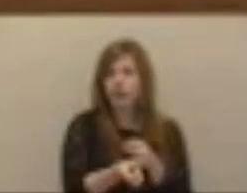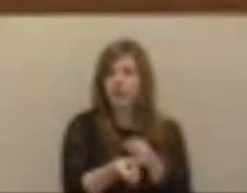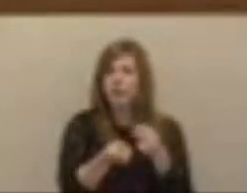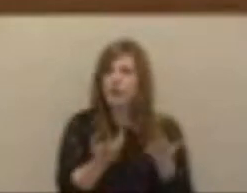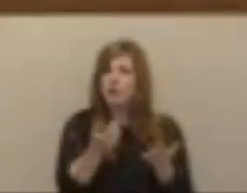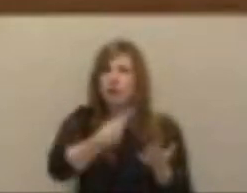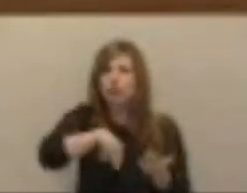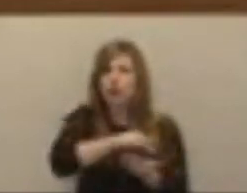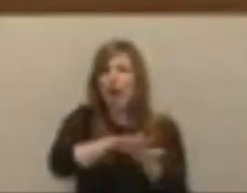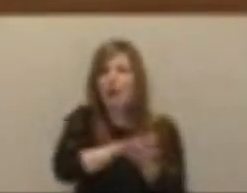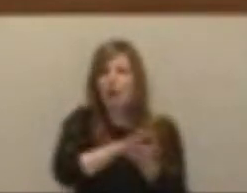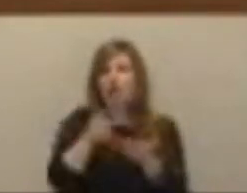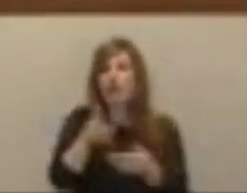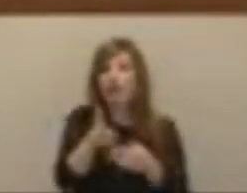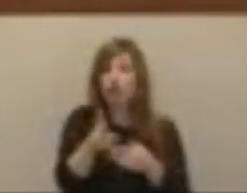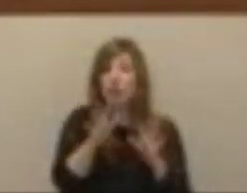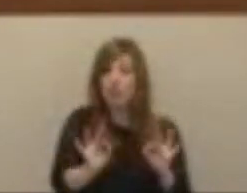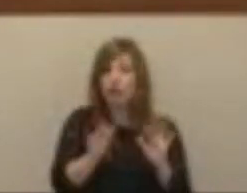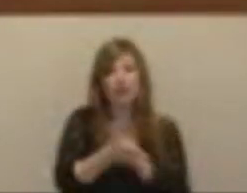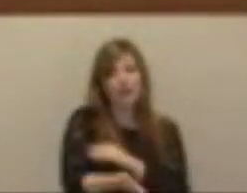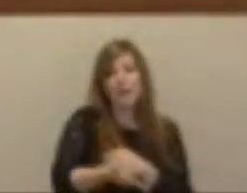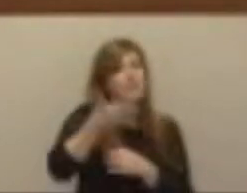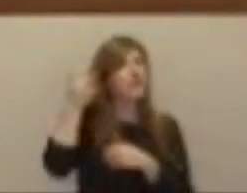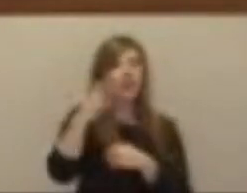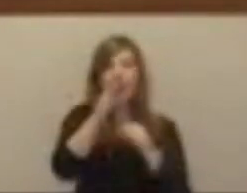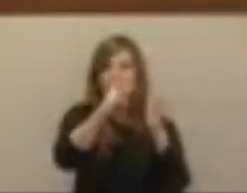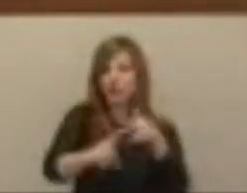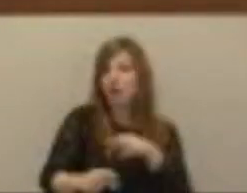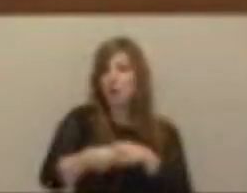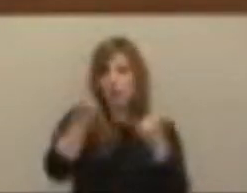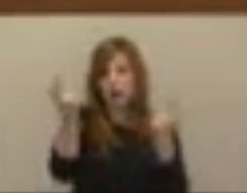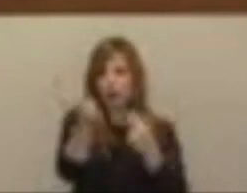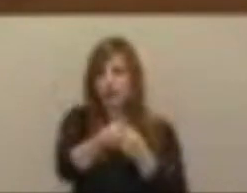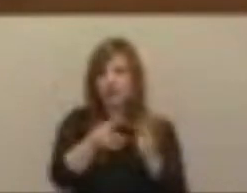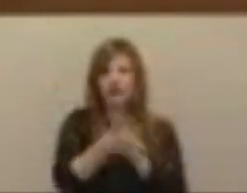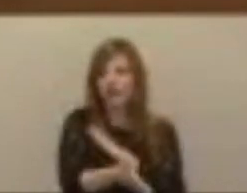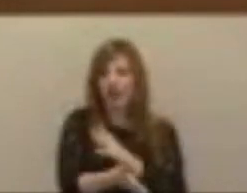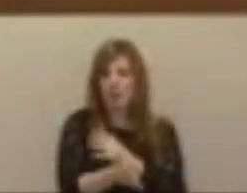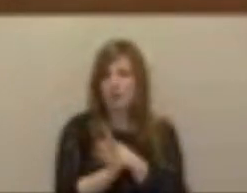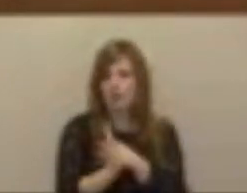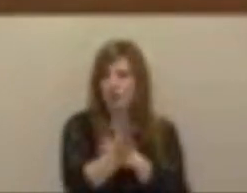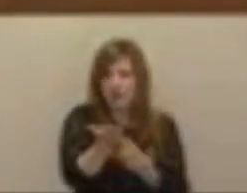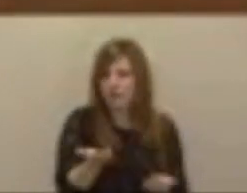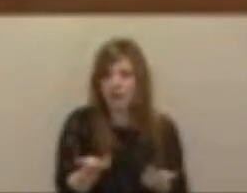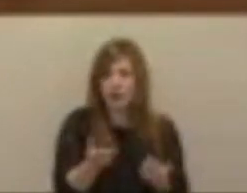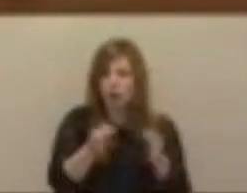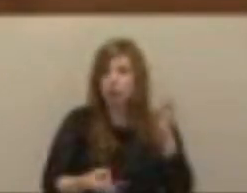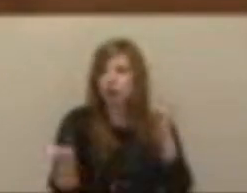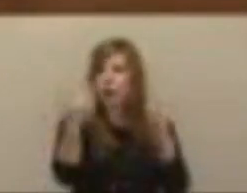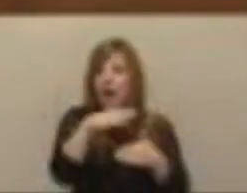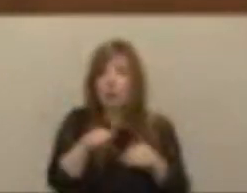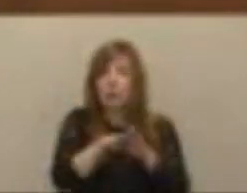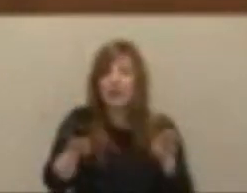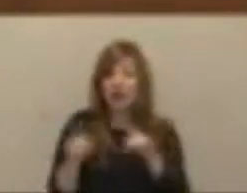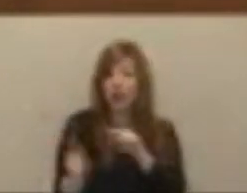Pero estamos hablando todo de derechos, que ninguno de ellos era un privilegio para las administraciones públicas. Era indignante, señora consejera, asistir a una mesa de negociación y